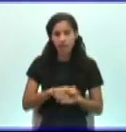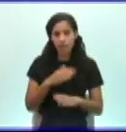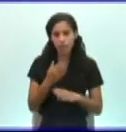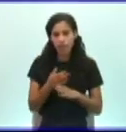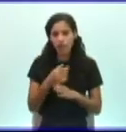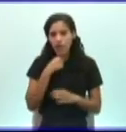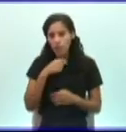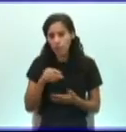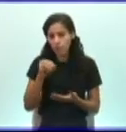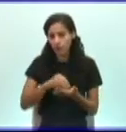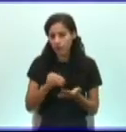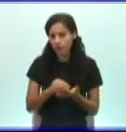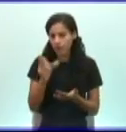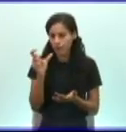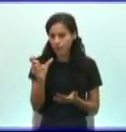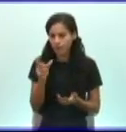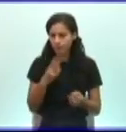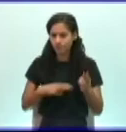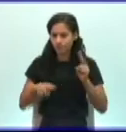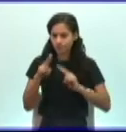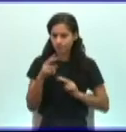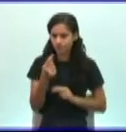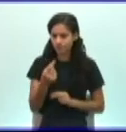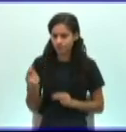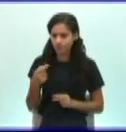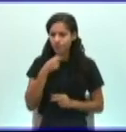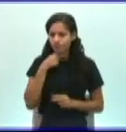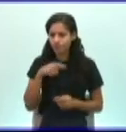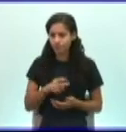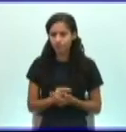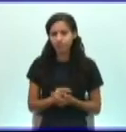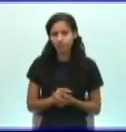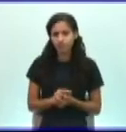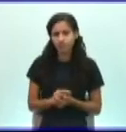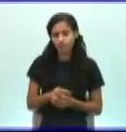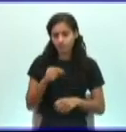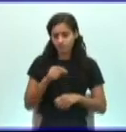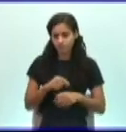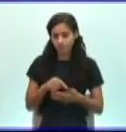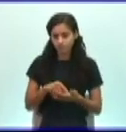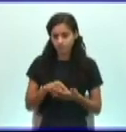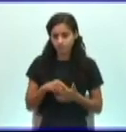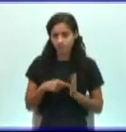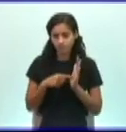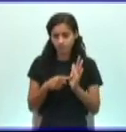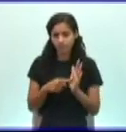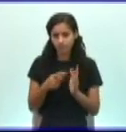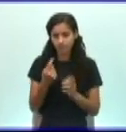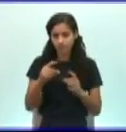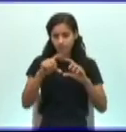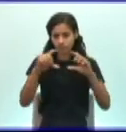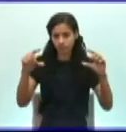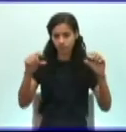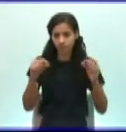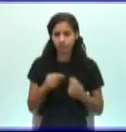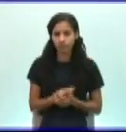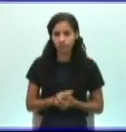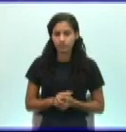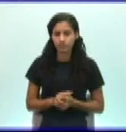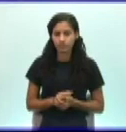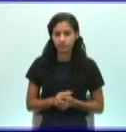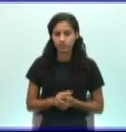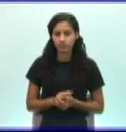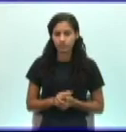qué palabra es la que corresponde en cada caso. Aquí les presento las oraciones.